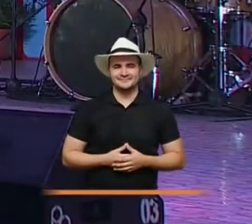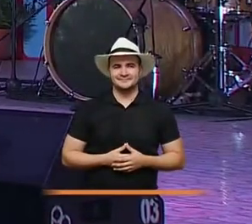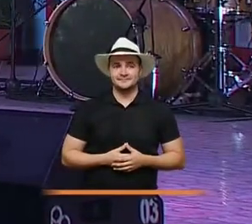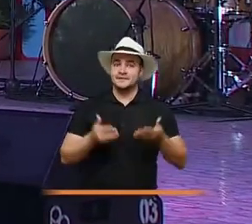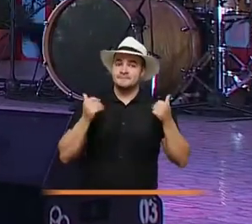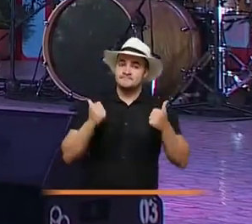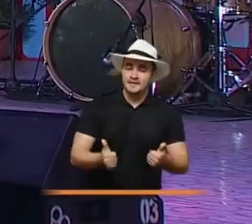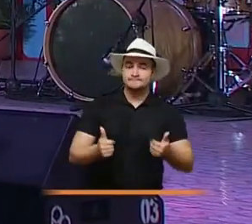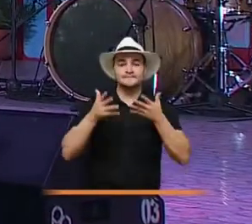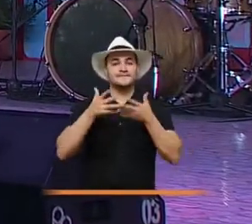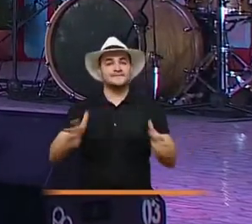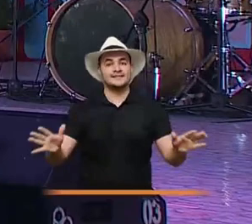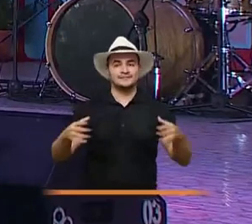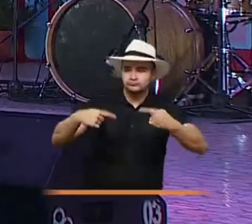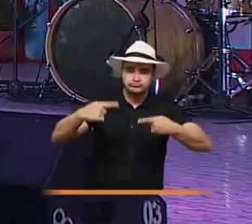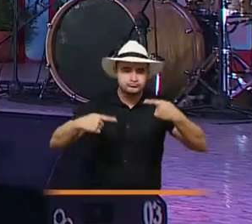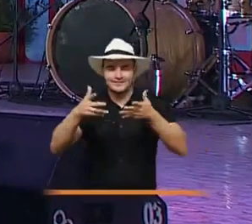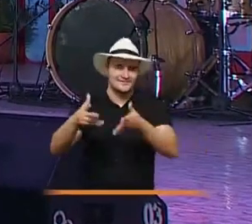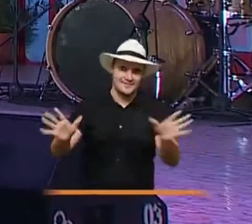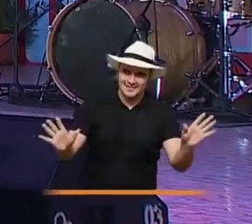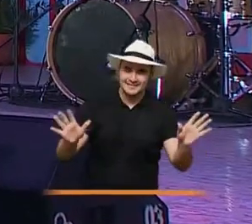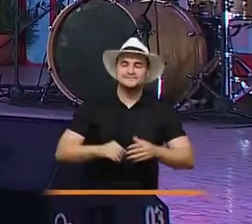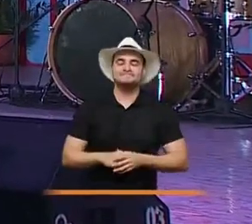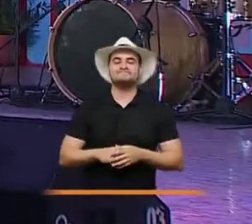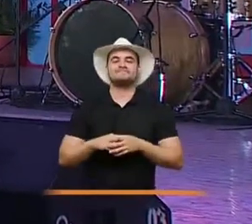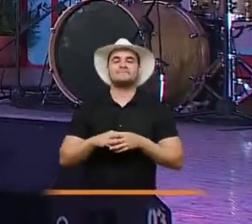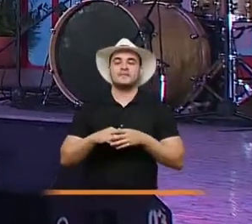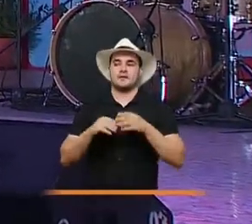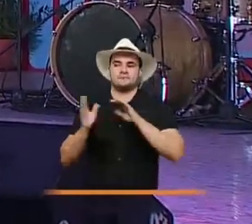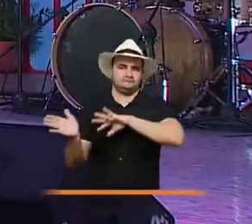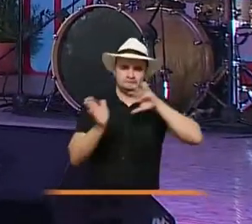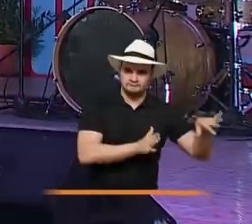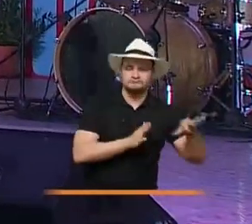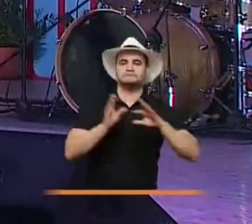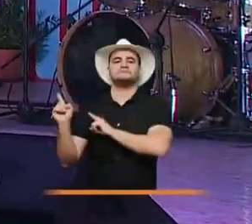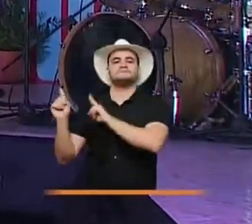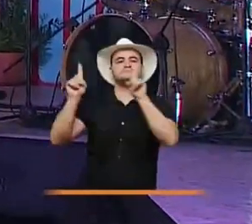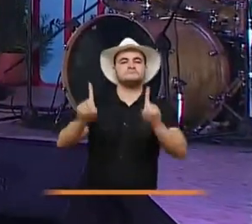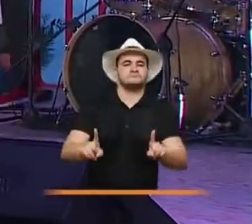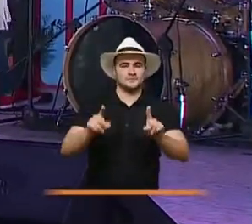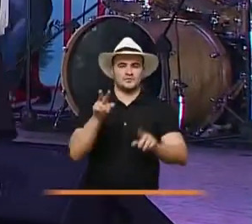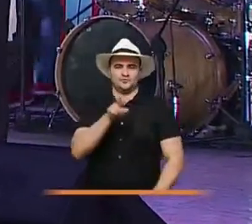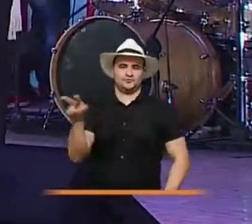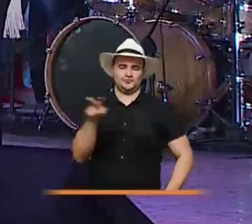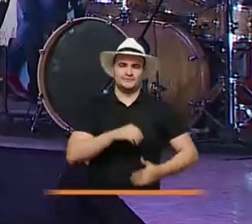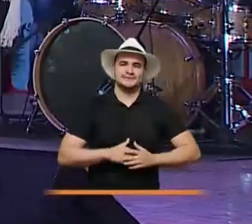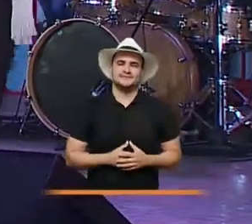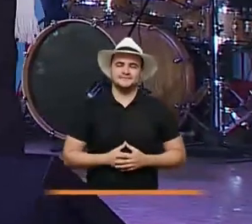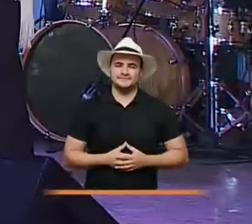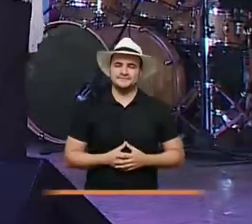bueno y termina la tanda termina termina la tanda llamamos a gallinazo y el trabajador mecato